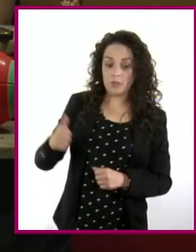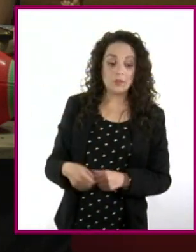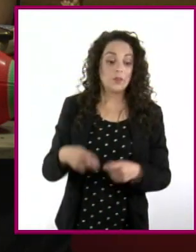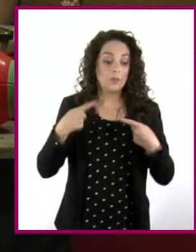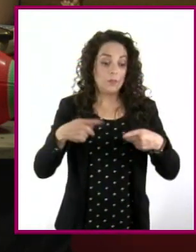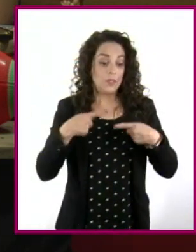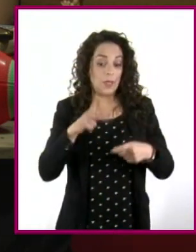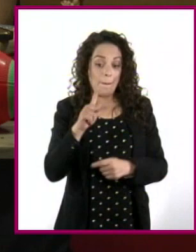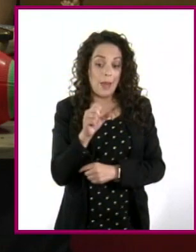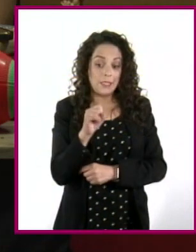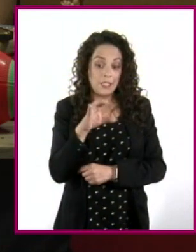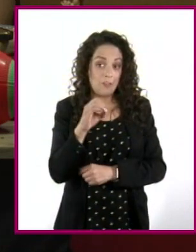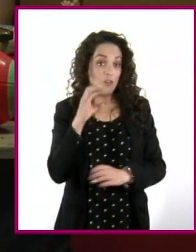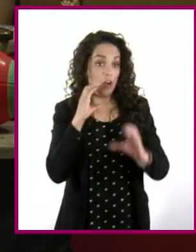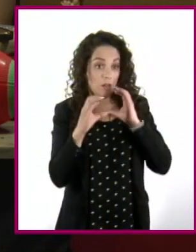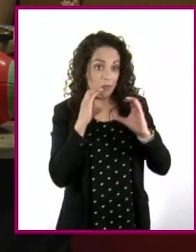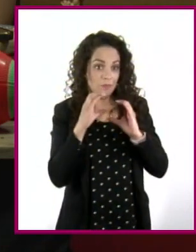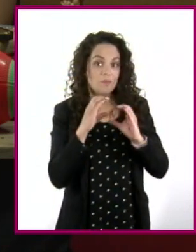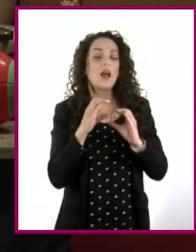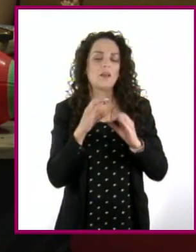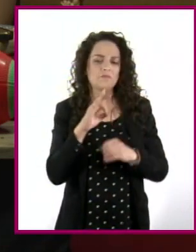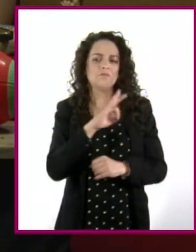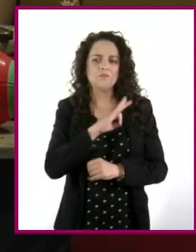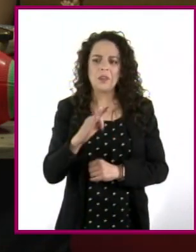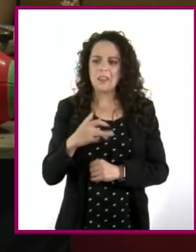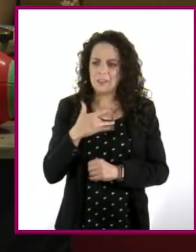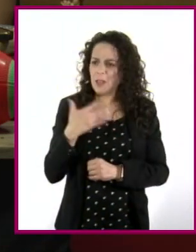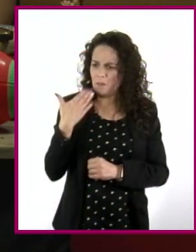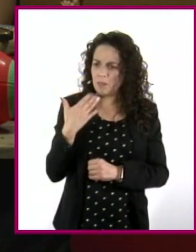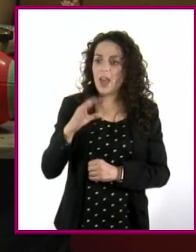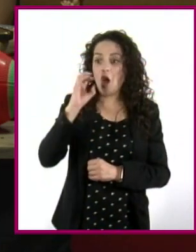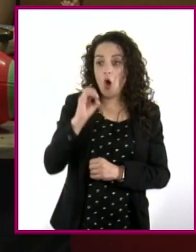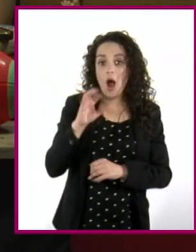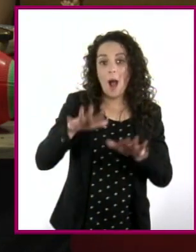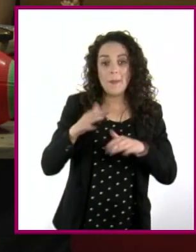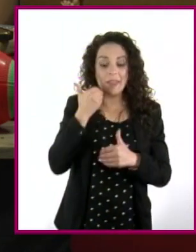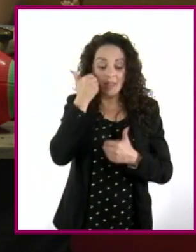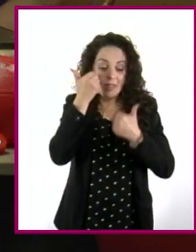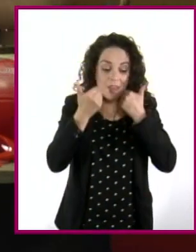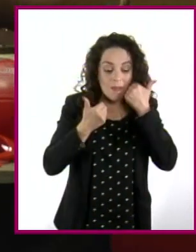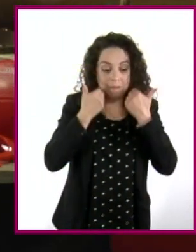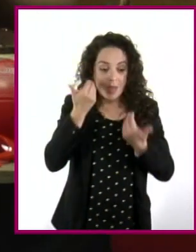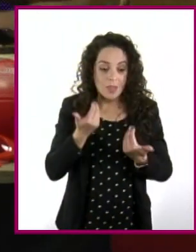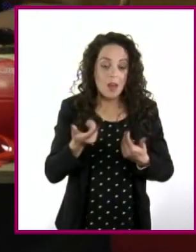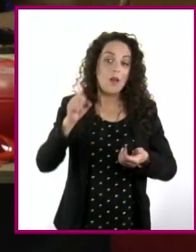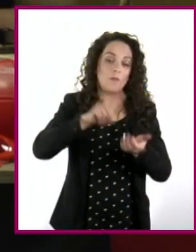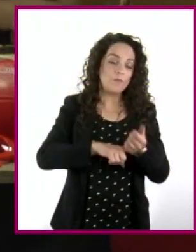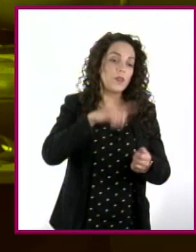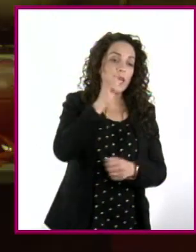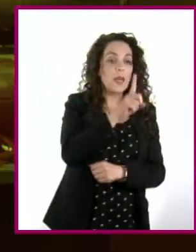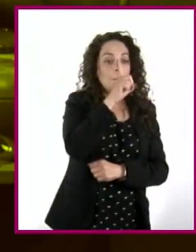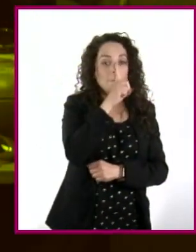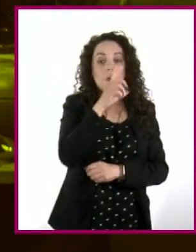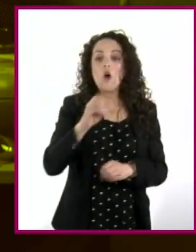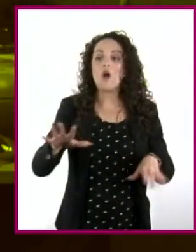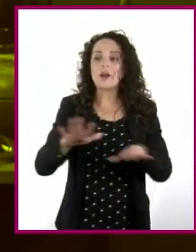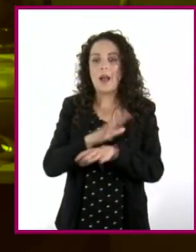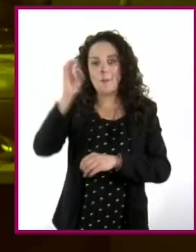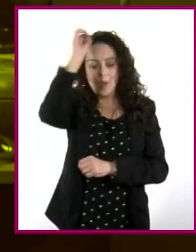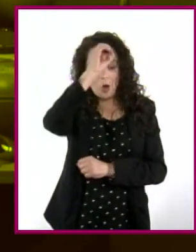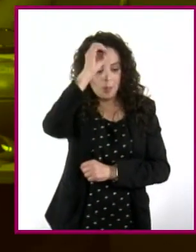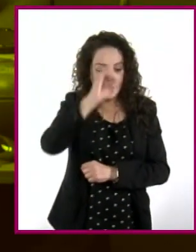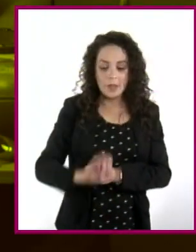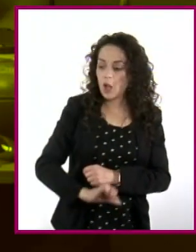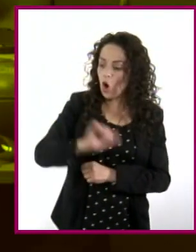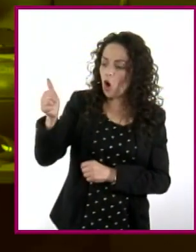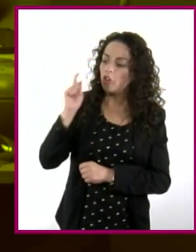agradables, incluso tímidos. Los signos de este estilo son el silencio y el cambio de opinión. En el otro extremo están los comunicadores